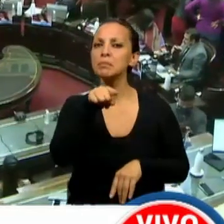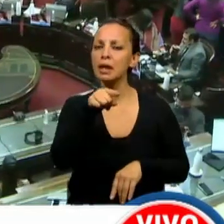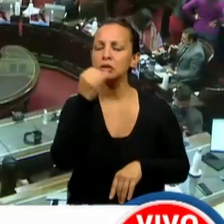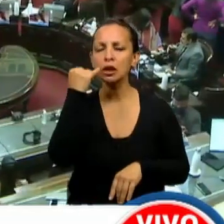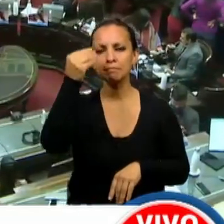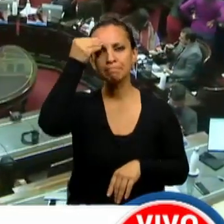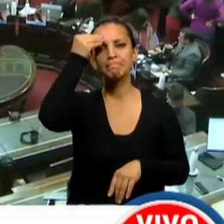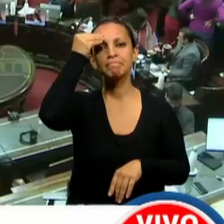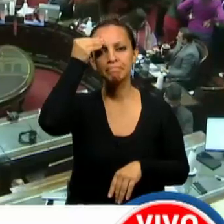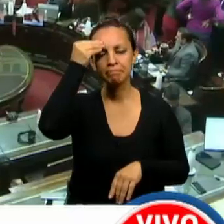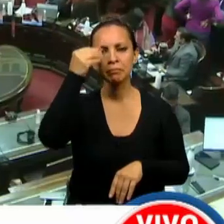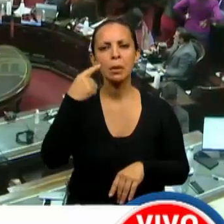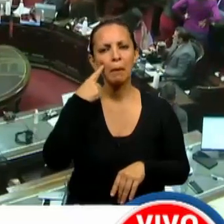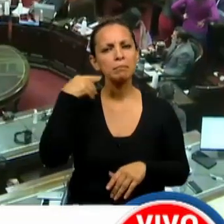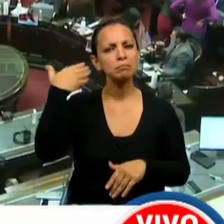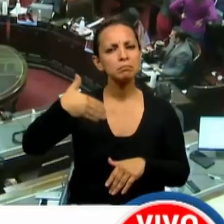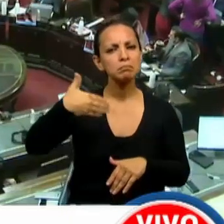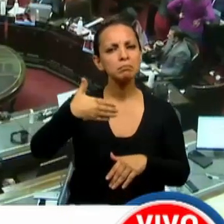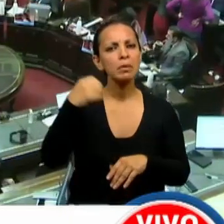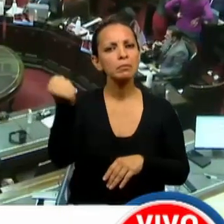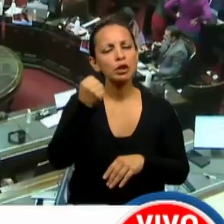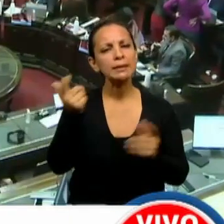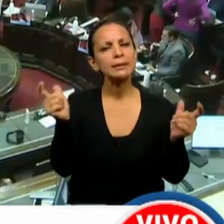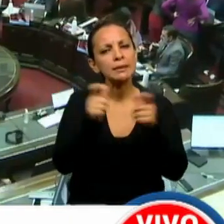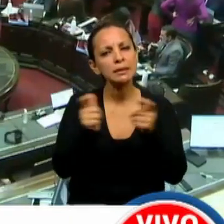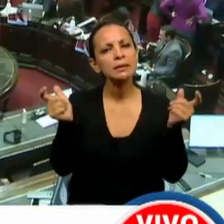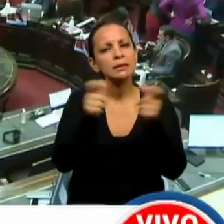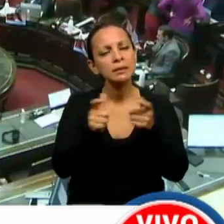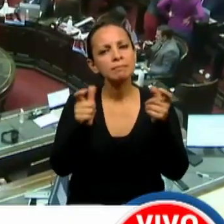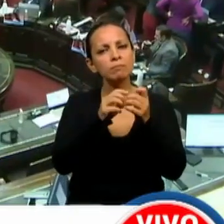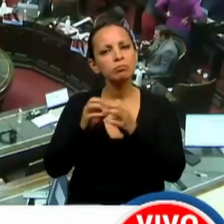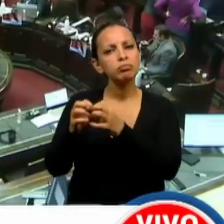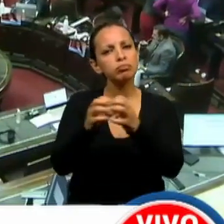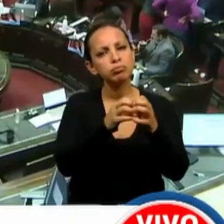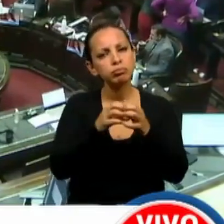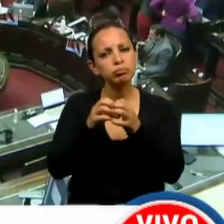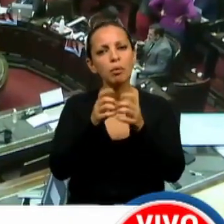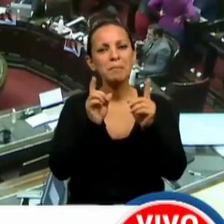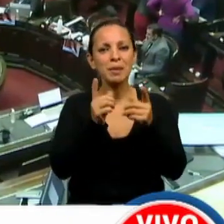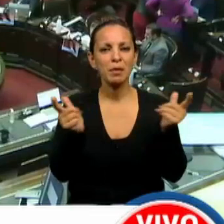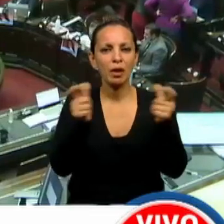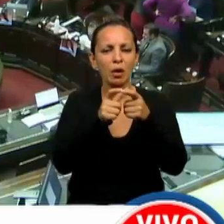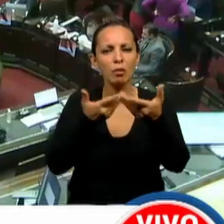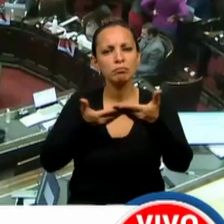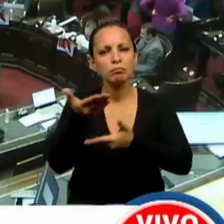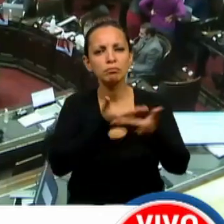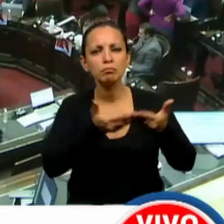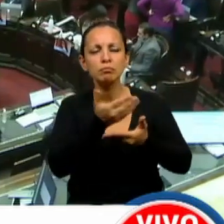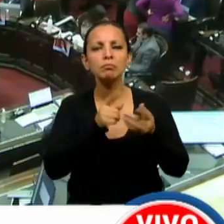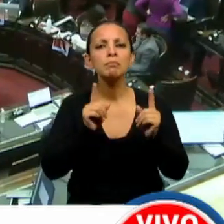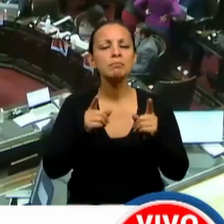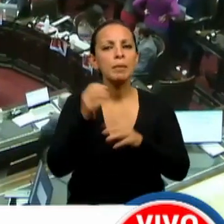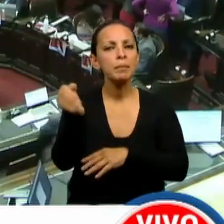cuenta y valorado tanto en las reuniones de comisión informativas como en oportunidad